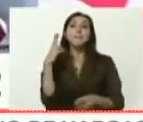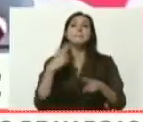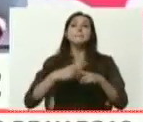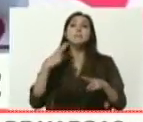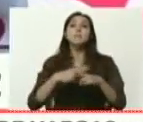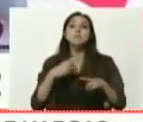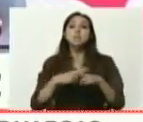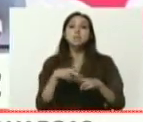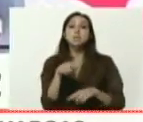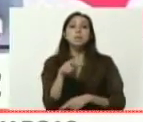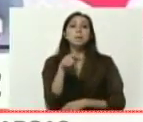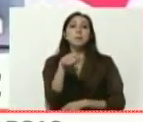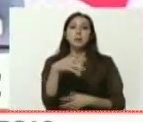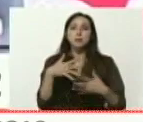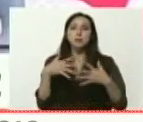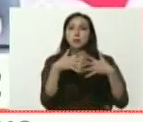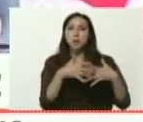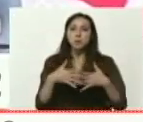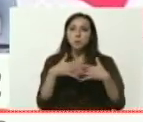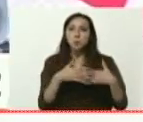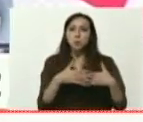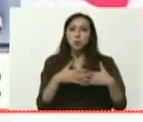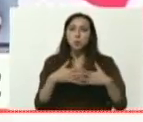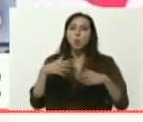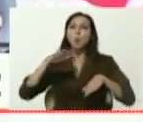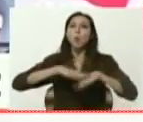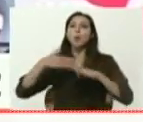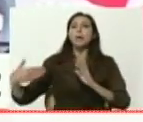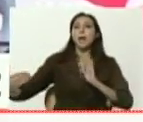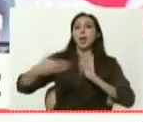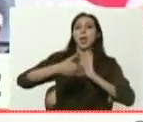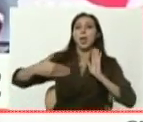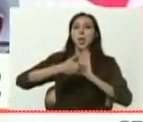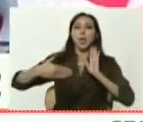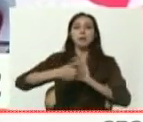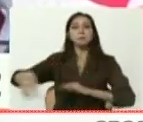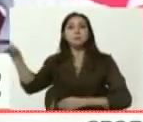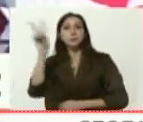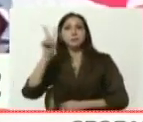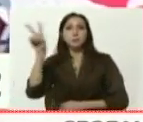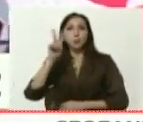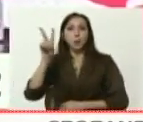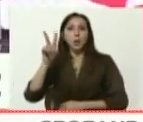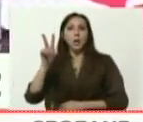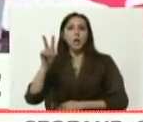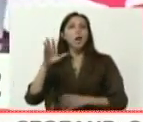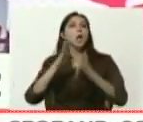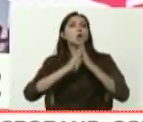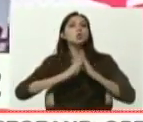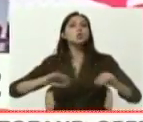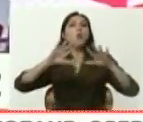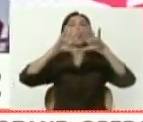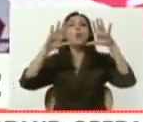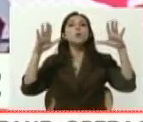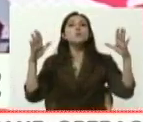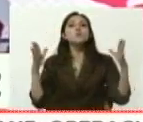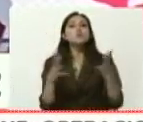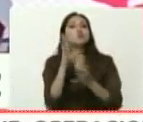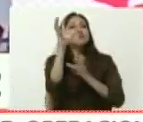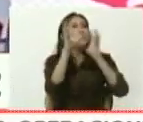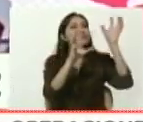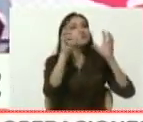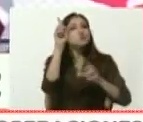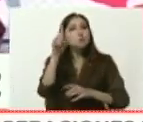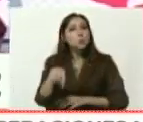su existencia. Amenazan a Venezuela, la región y el mundo. El